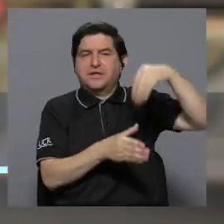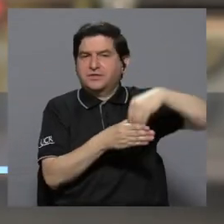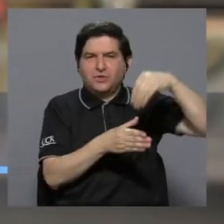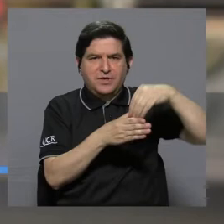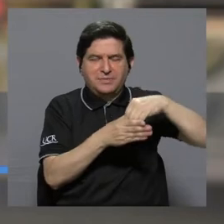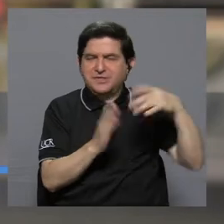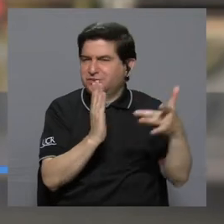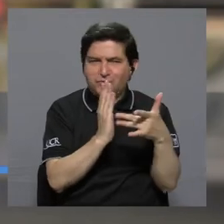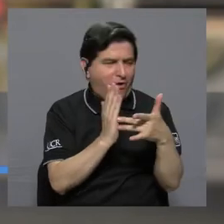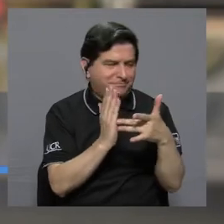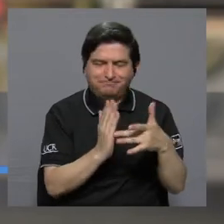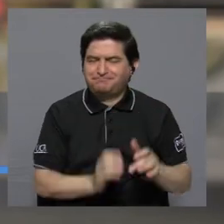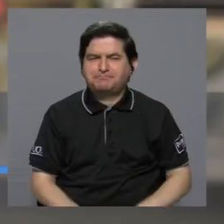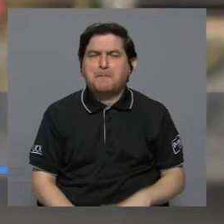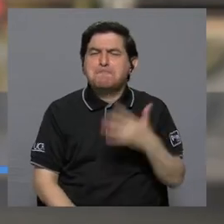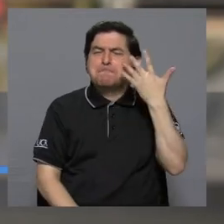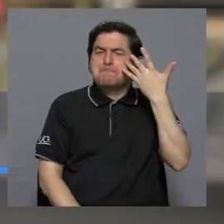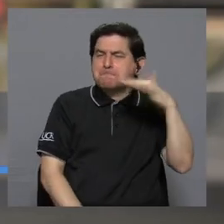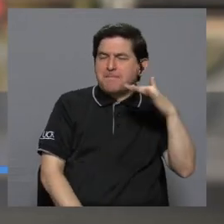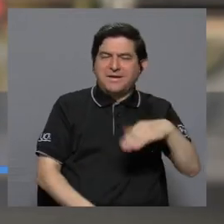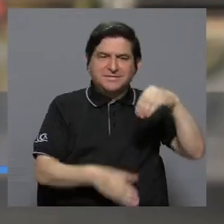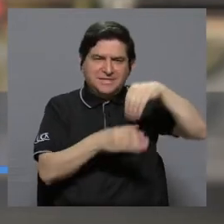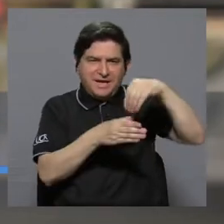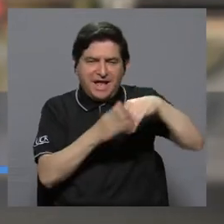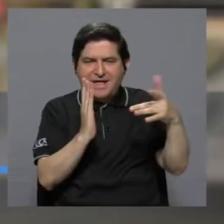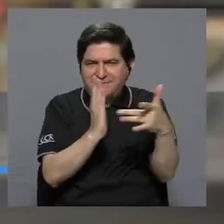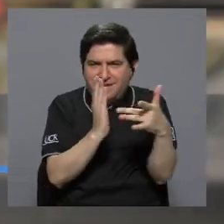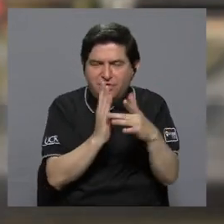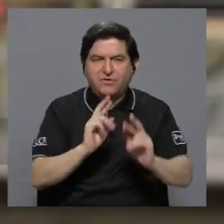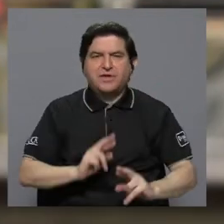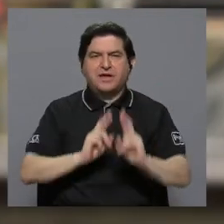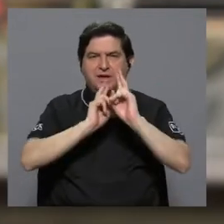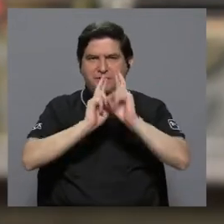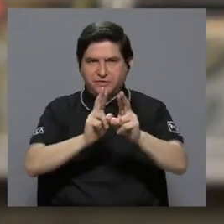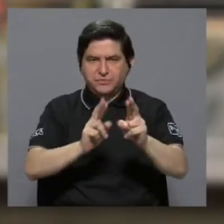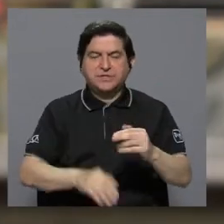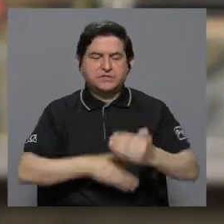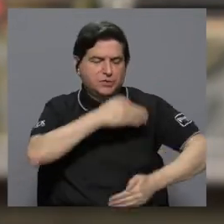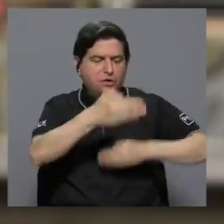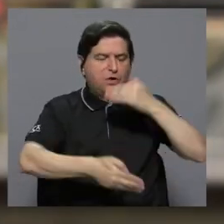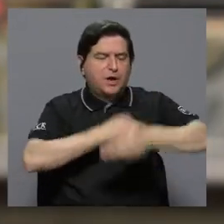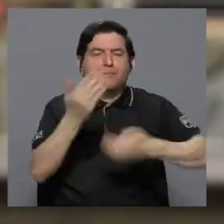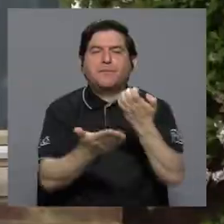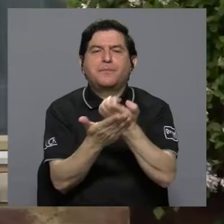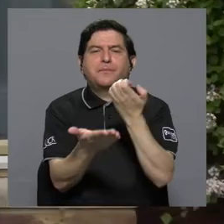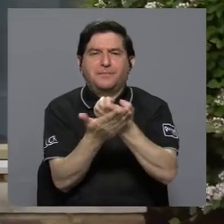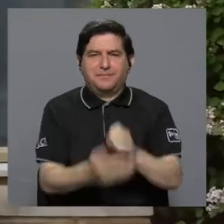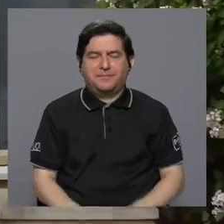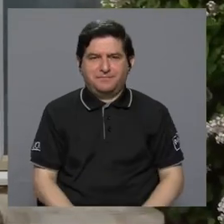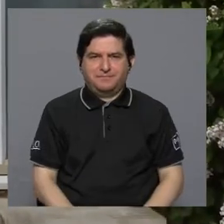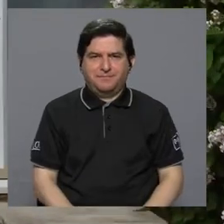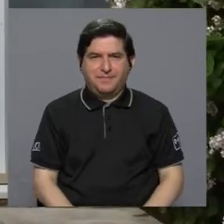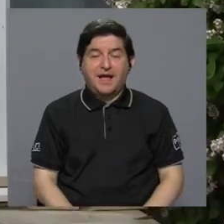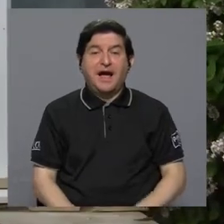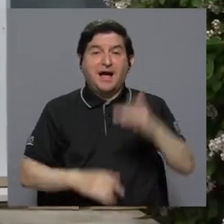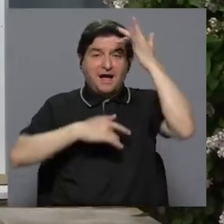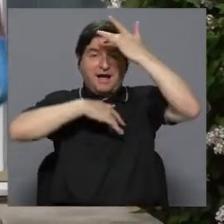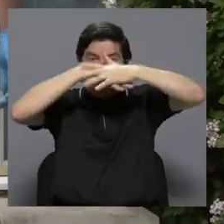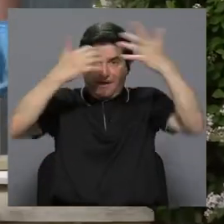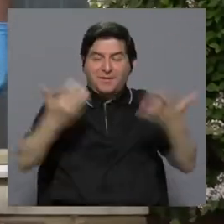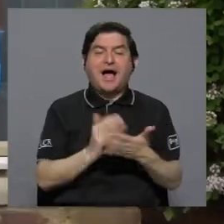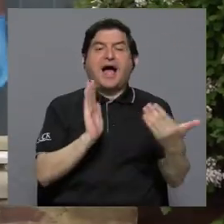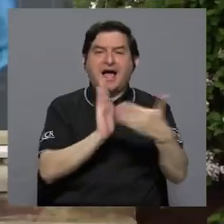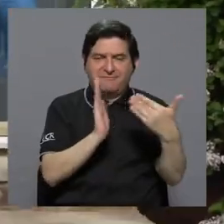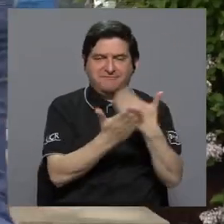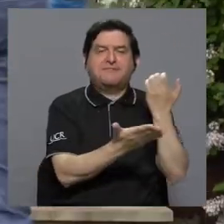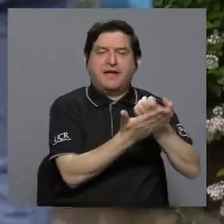en TICs, sino que más bien parece que la inversión en TICs responde a la evolución de la economía. Entonces, más bien, la pandemia